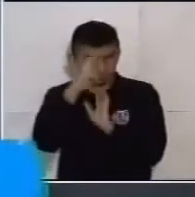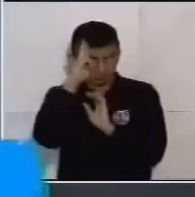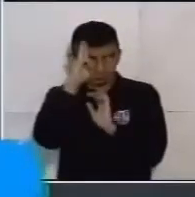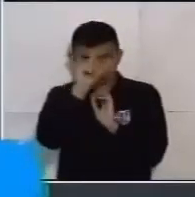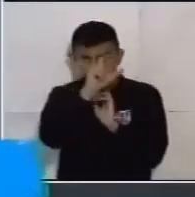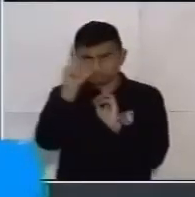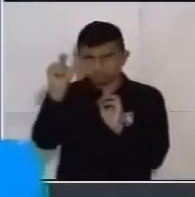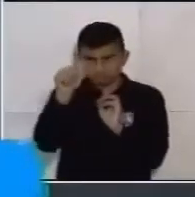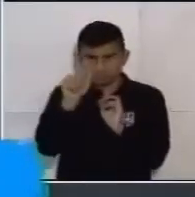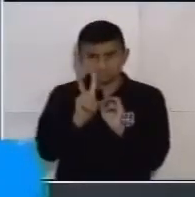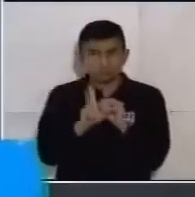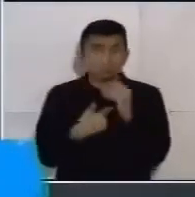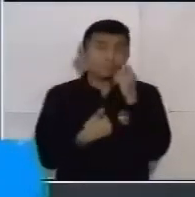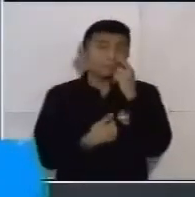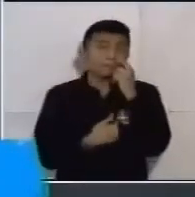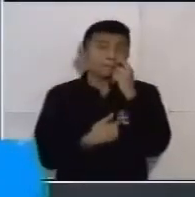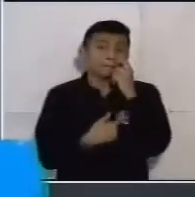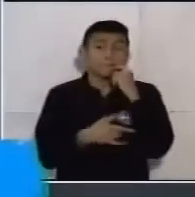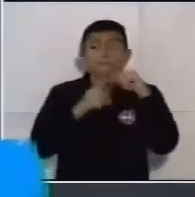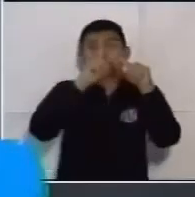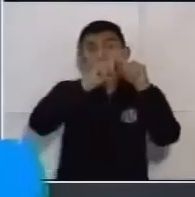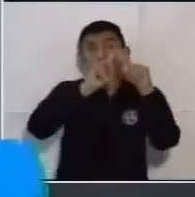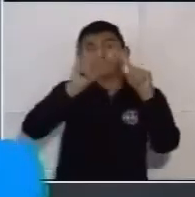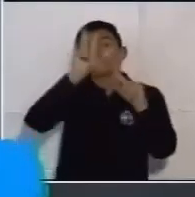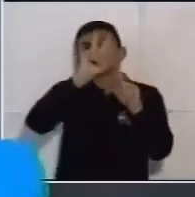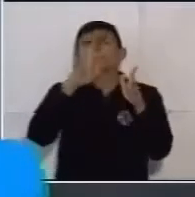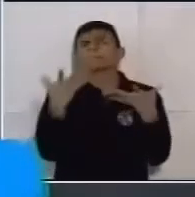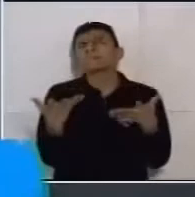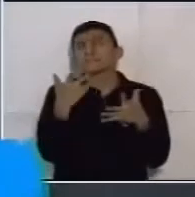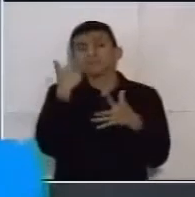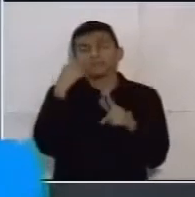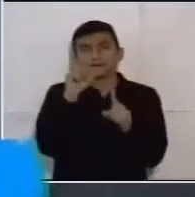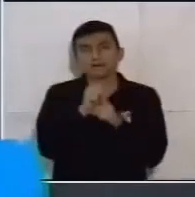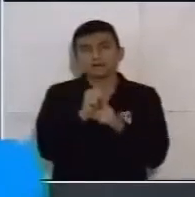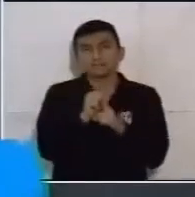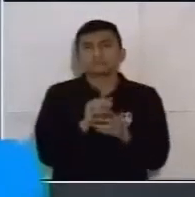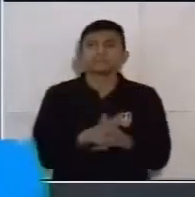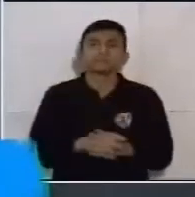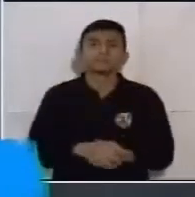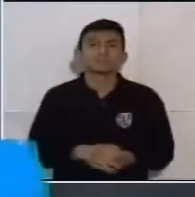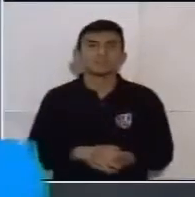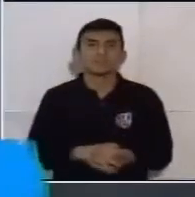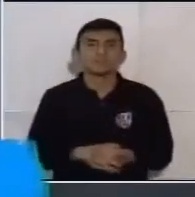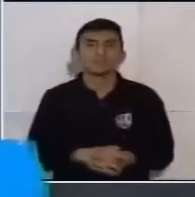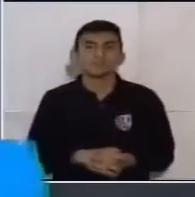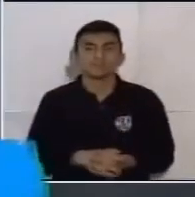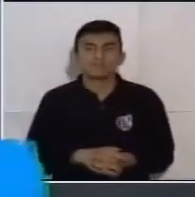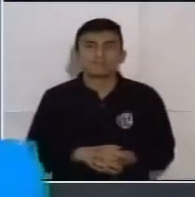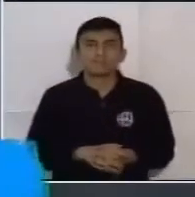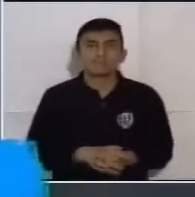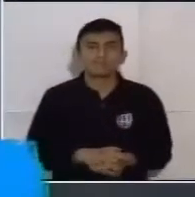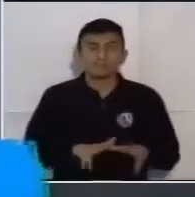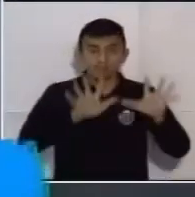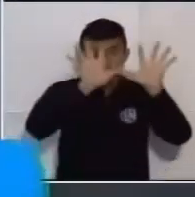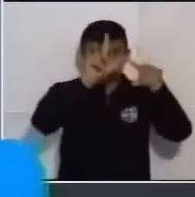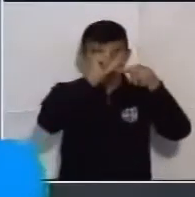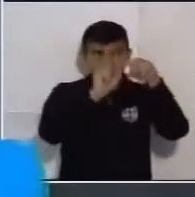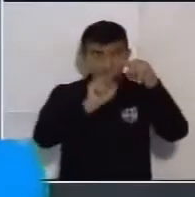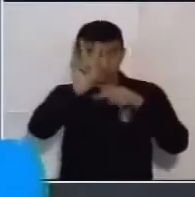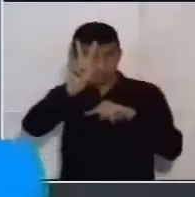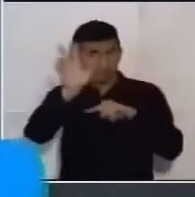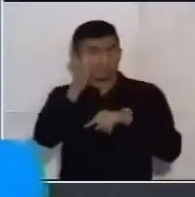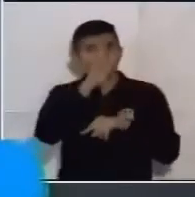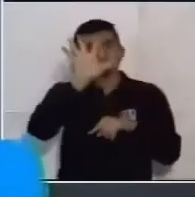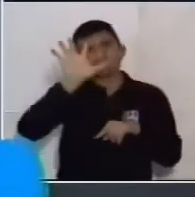un medio. X al cuadrado. Menos dentro de más, menos. 10 entre 2,